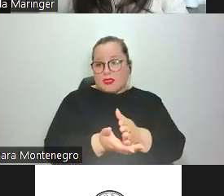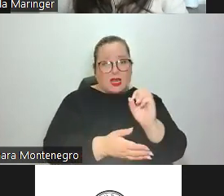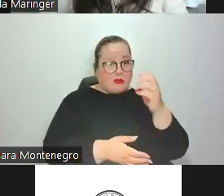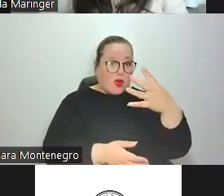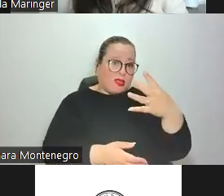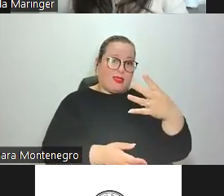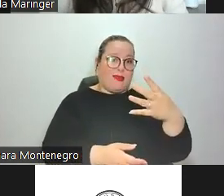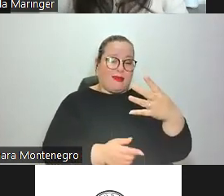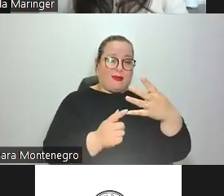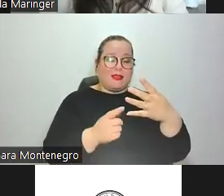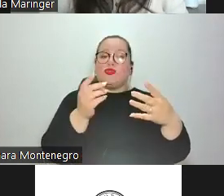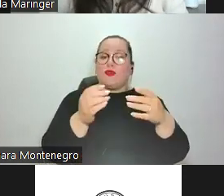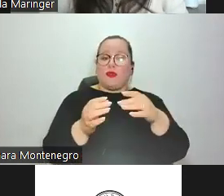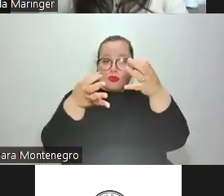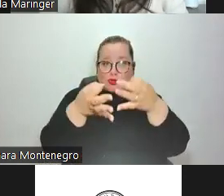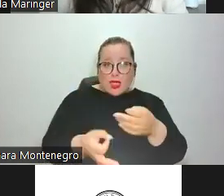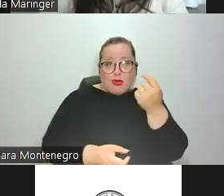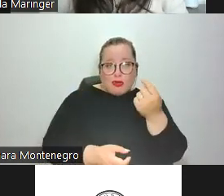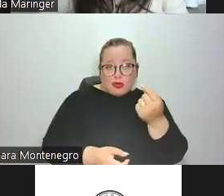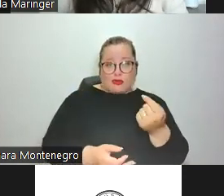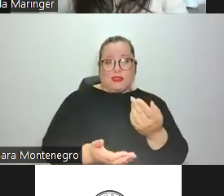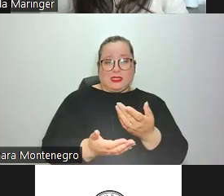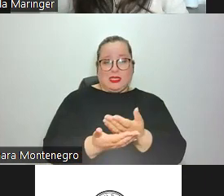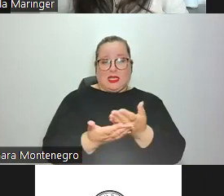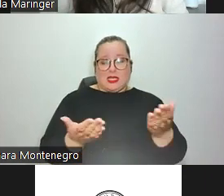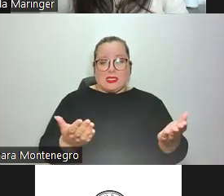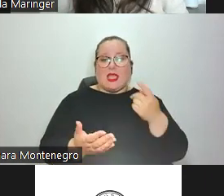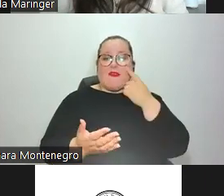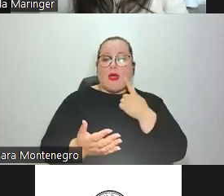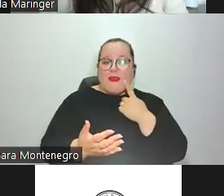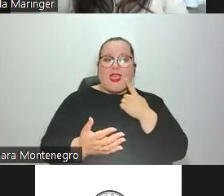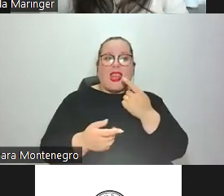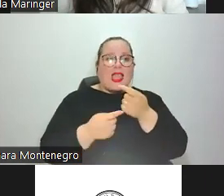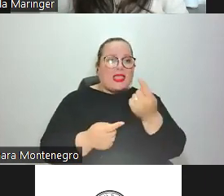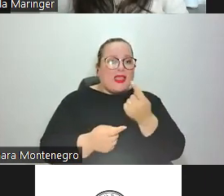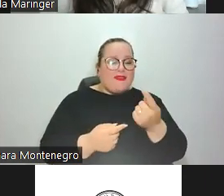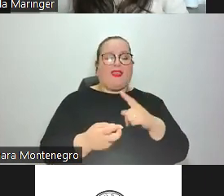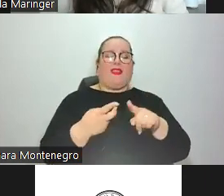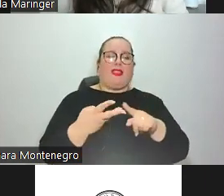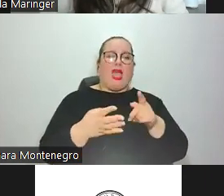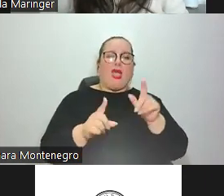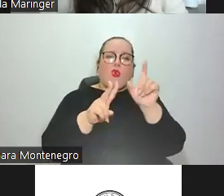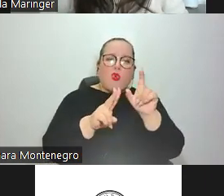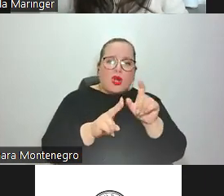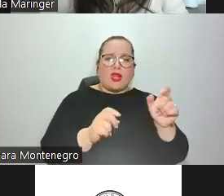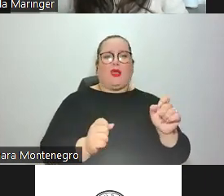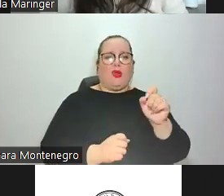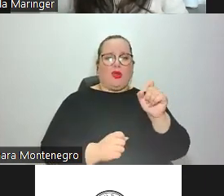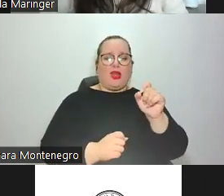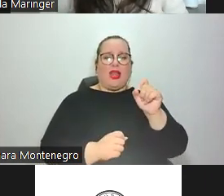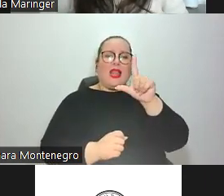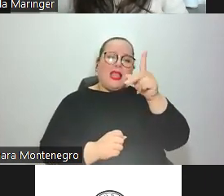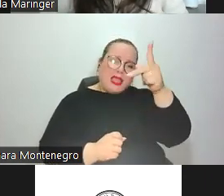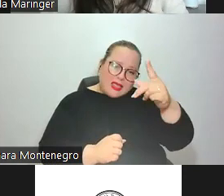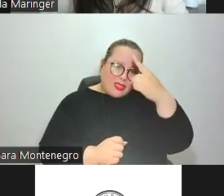cuarta. Son 11. Más adelante vamos a ver entrevista, currículum, LinkedIn, cómo ver la búsqueda de trabajo.